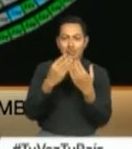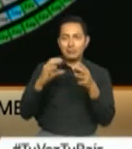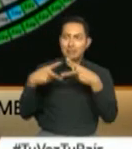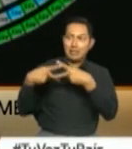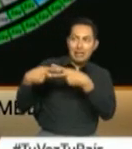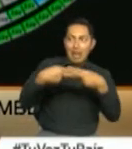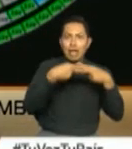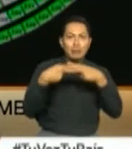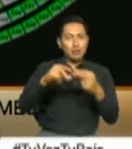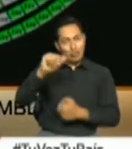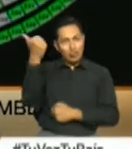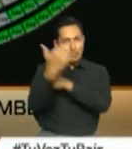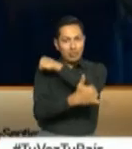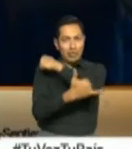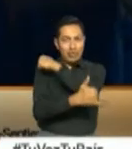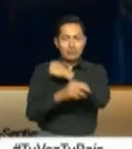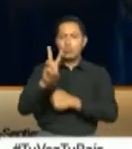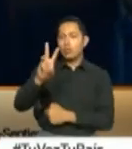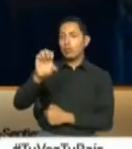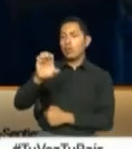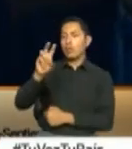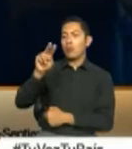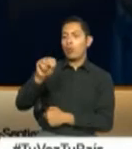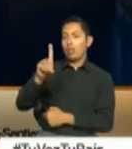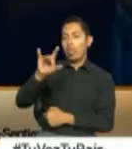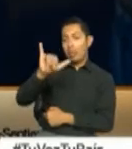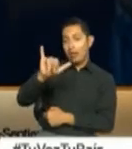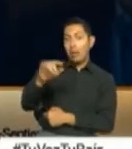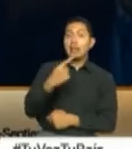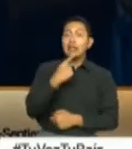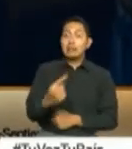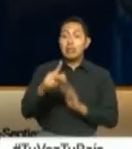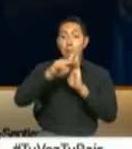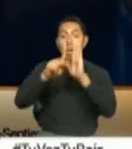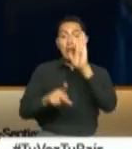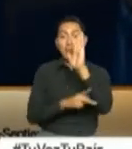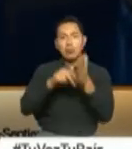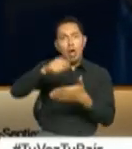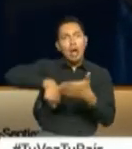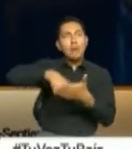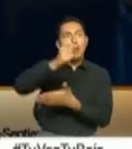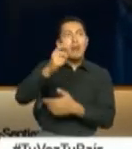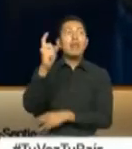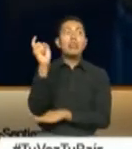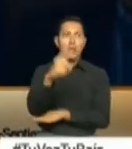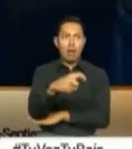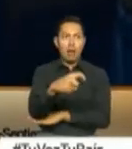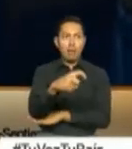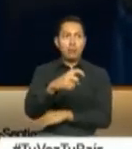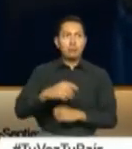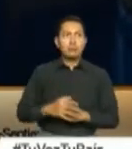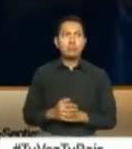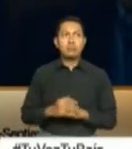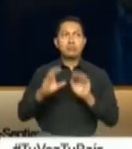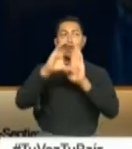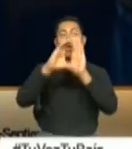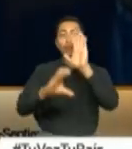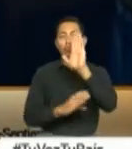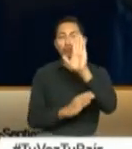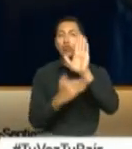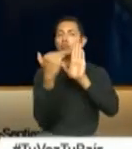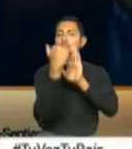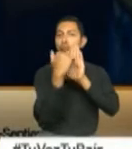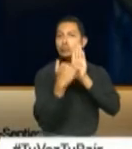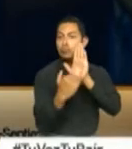Internacionales, Wendy Vera, argumentó por qué el Parlamento debe aprobar el acuerdo. Se alinea con los principios constitucionales que reconocen